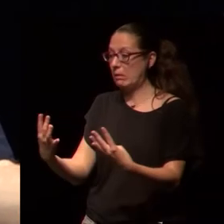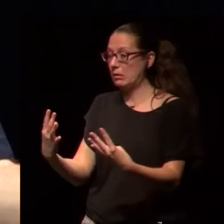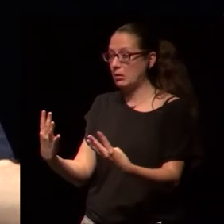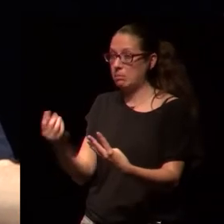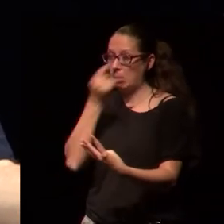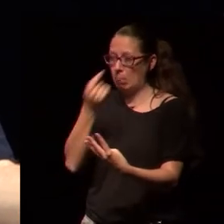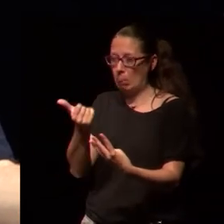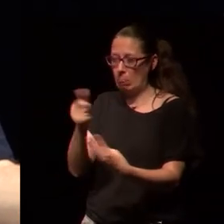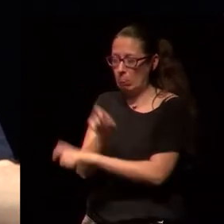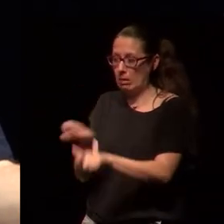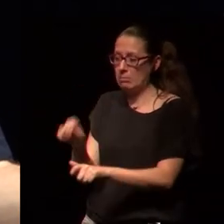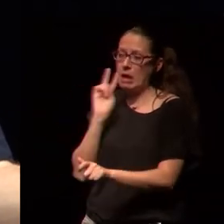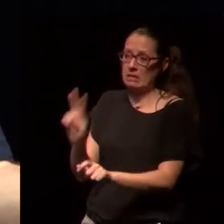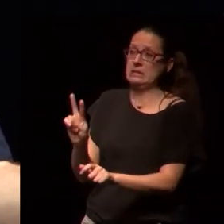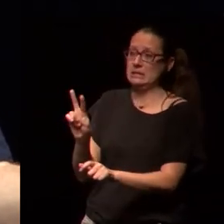momento. Bueno,